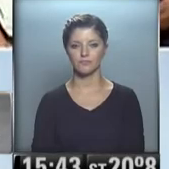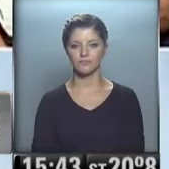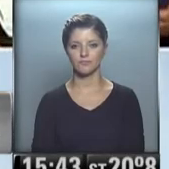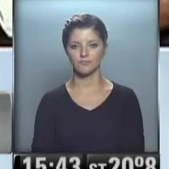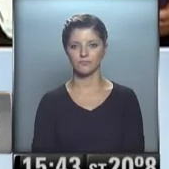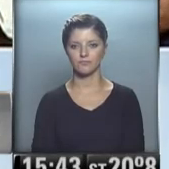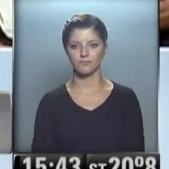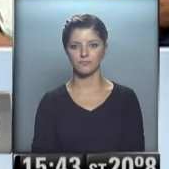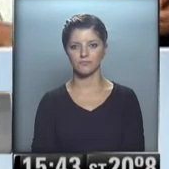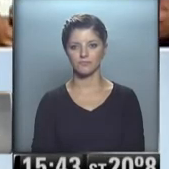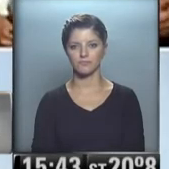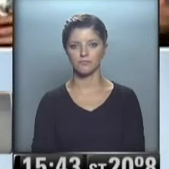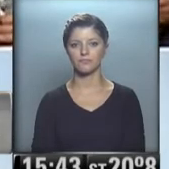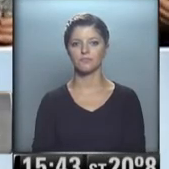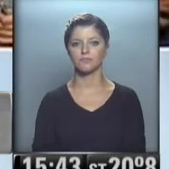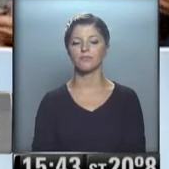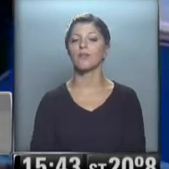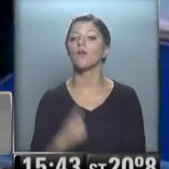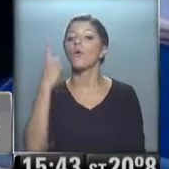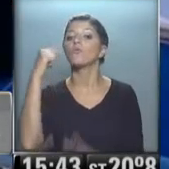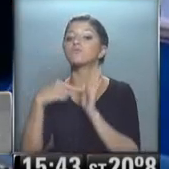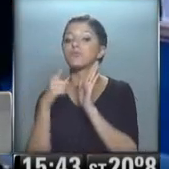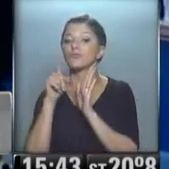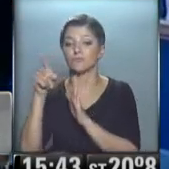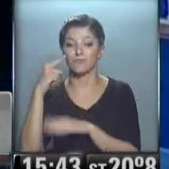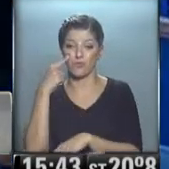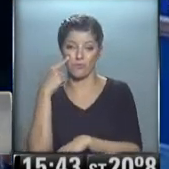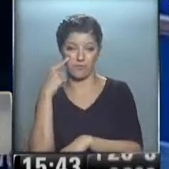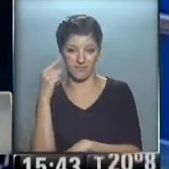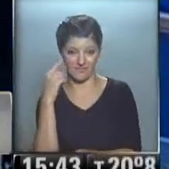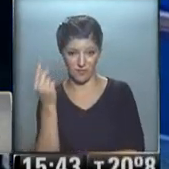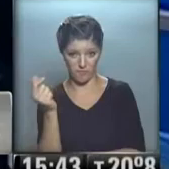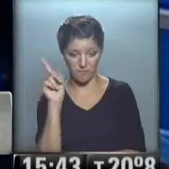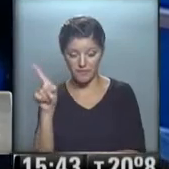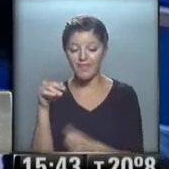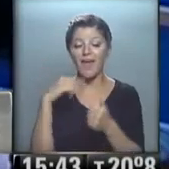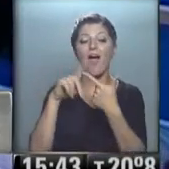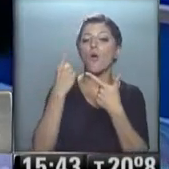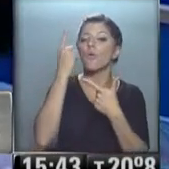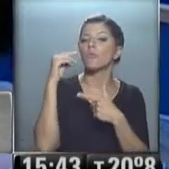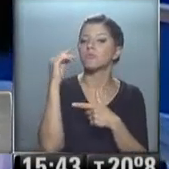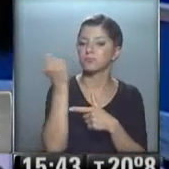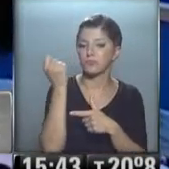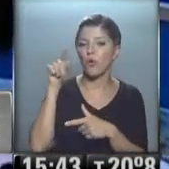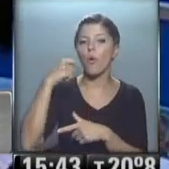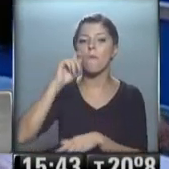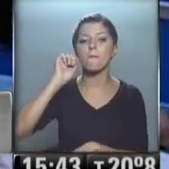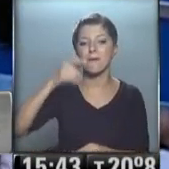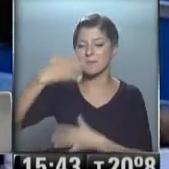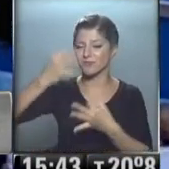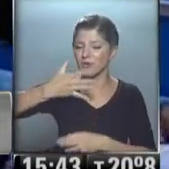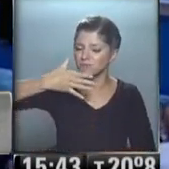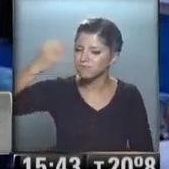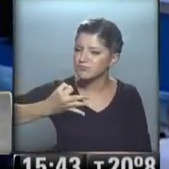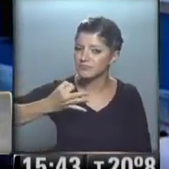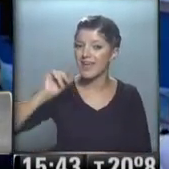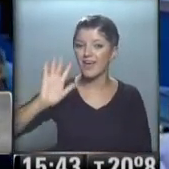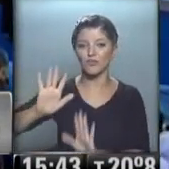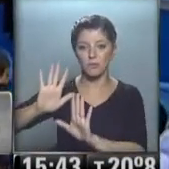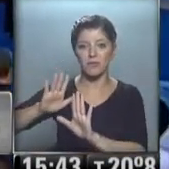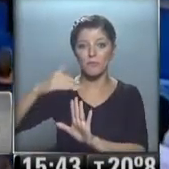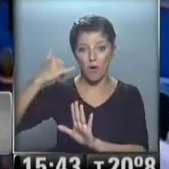Una causa, su vida. Una ráfaga implacable, un martillero de palabras. Eso es